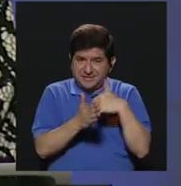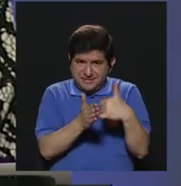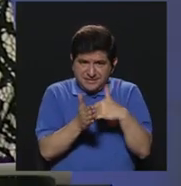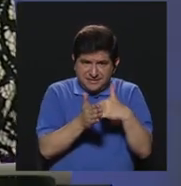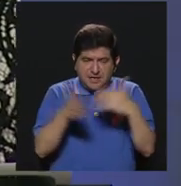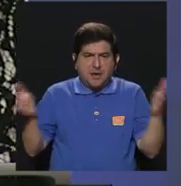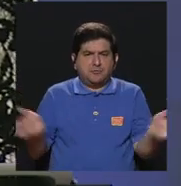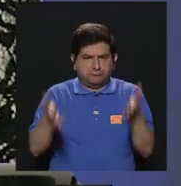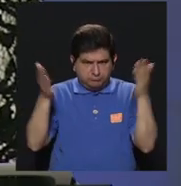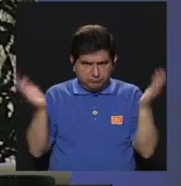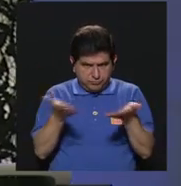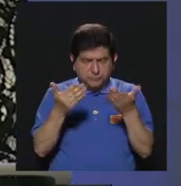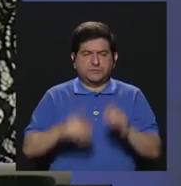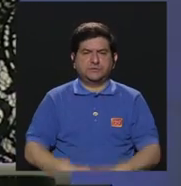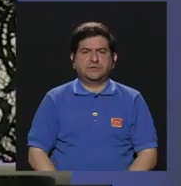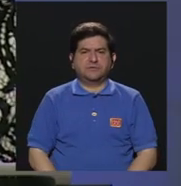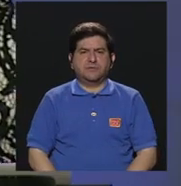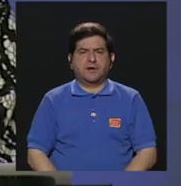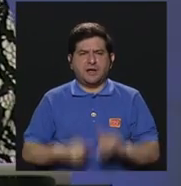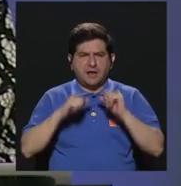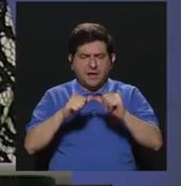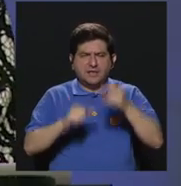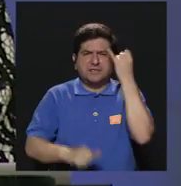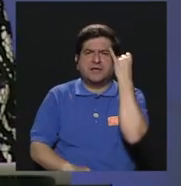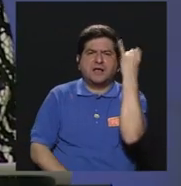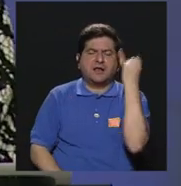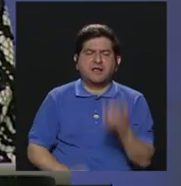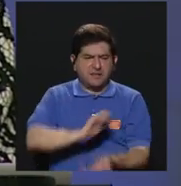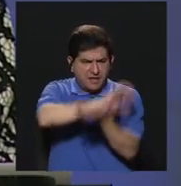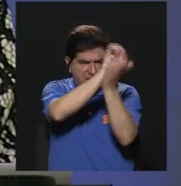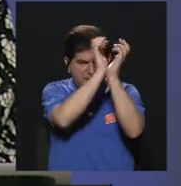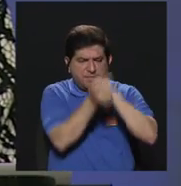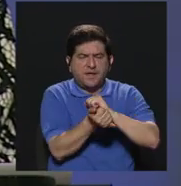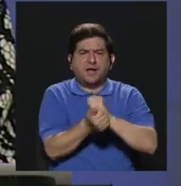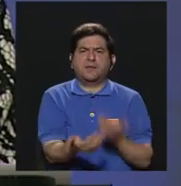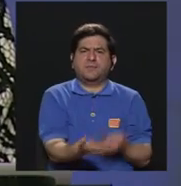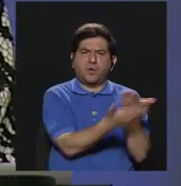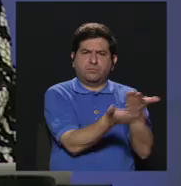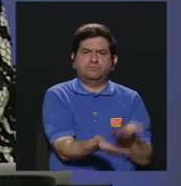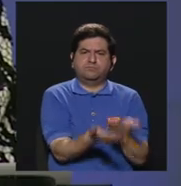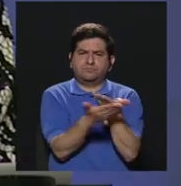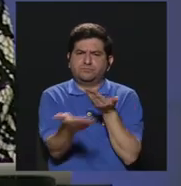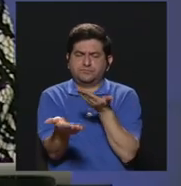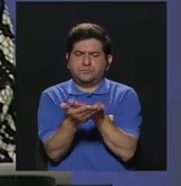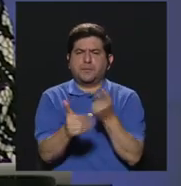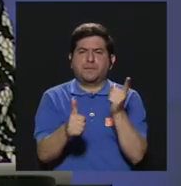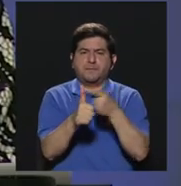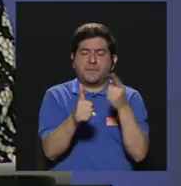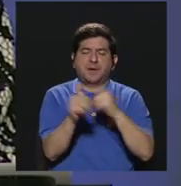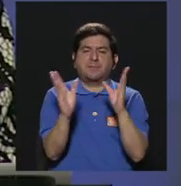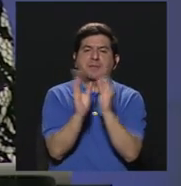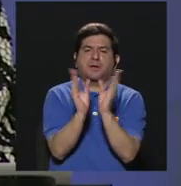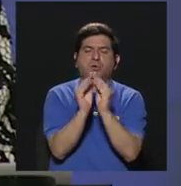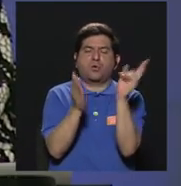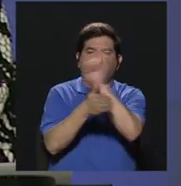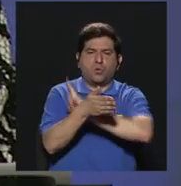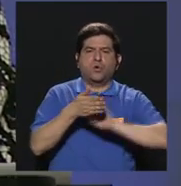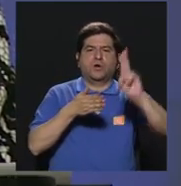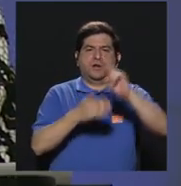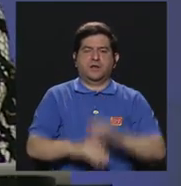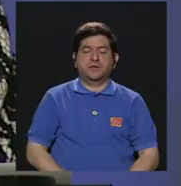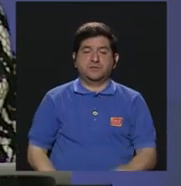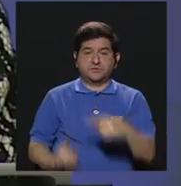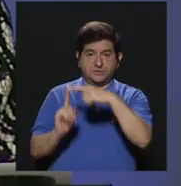lo motivaron a retomar los planteamientos de cambio que habían sido propuestos en el primer Congreso Universitario